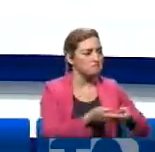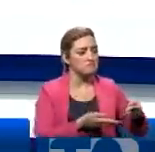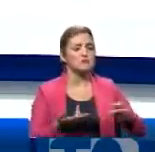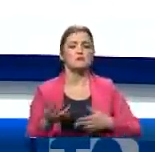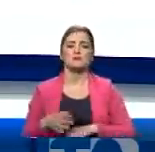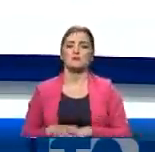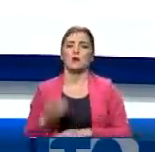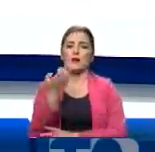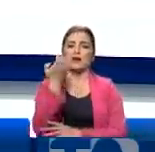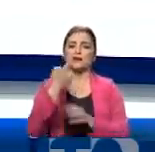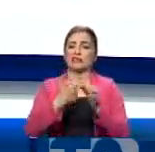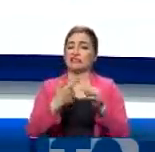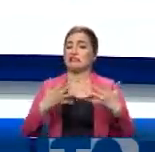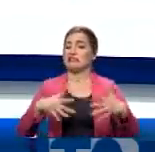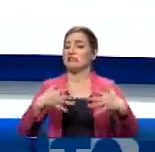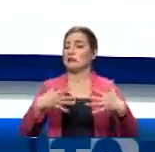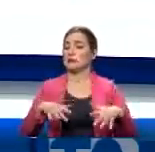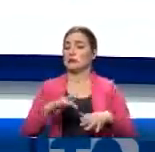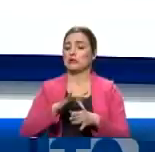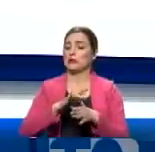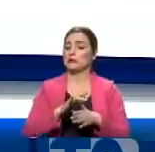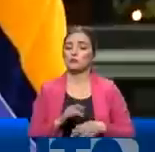la capital de todos los ecuatorianos.